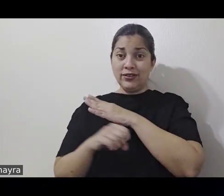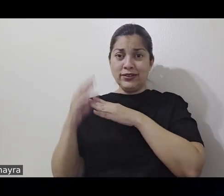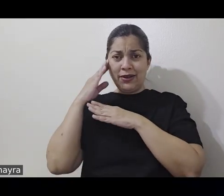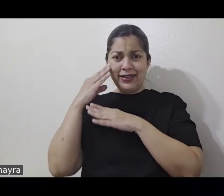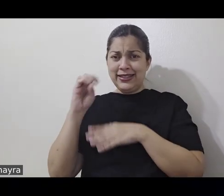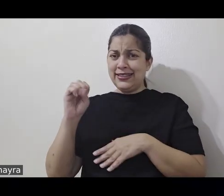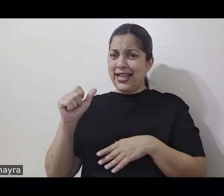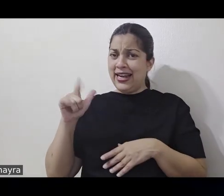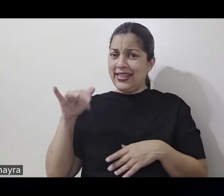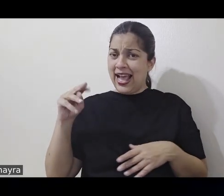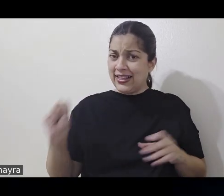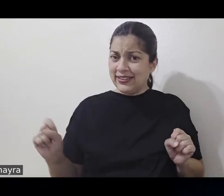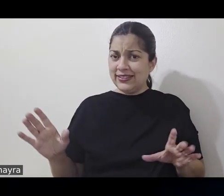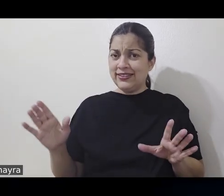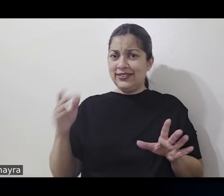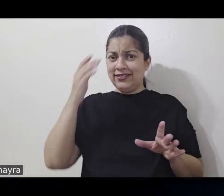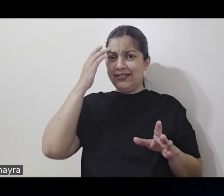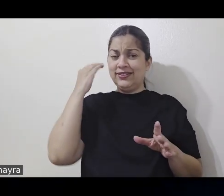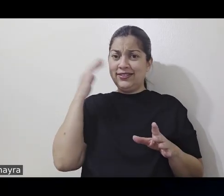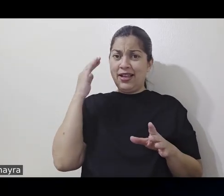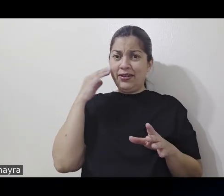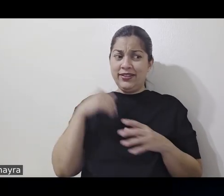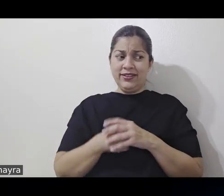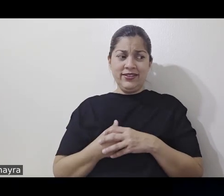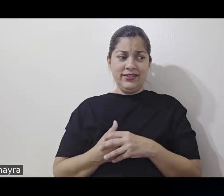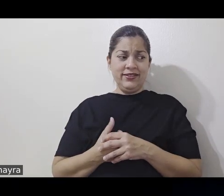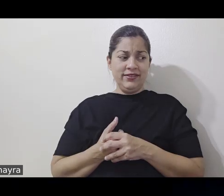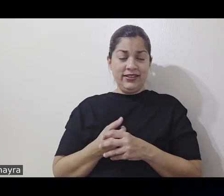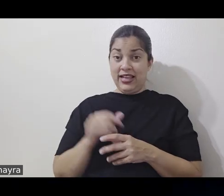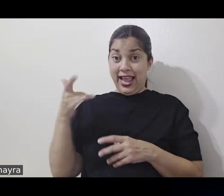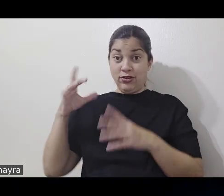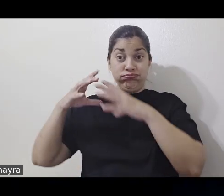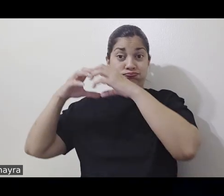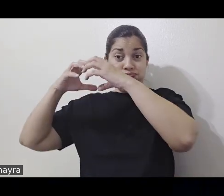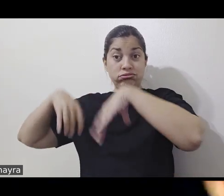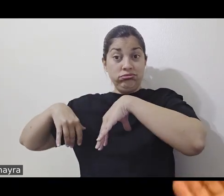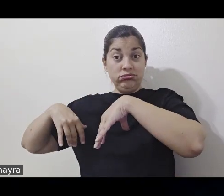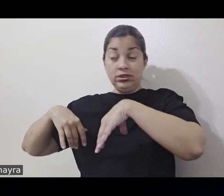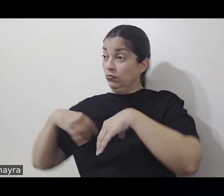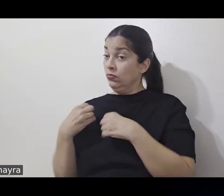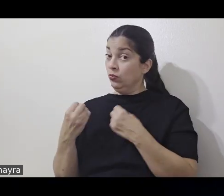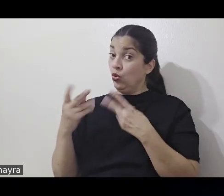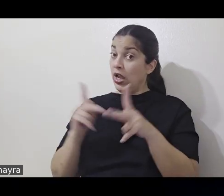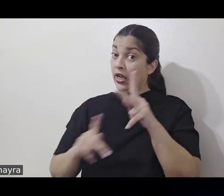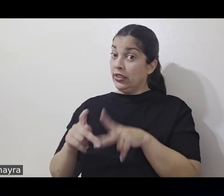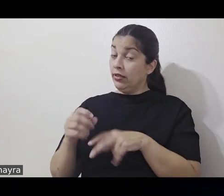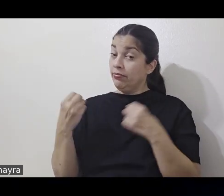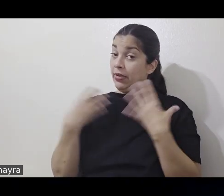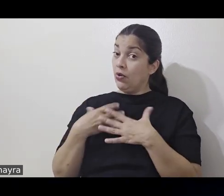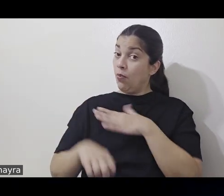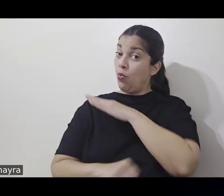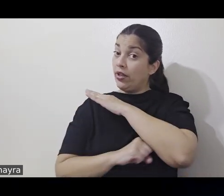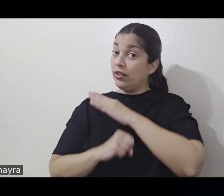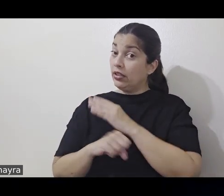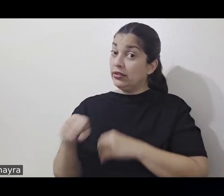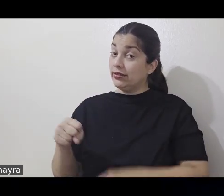de Salinas, cuando tú vas por Expreso, que tú sabes que todo eso se derrumbó. Que hay mucha gente que le tiene miedo a los puentes. Sí,